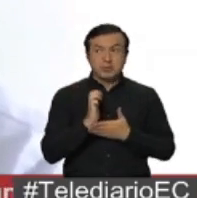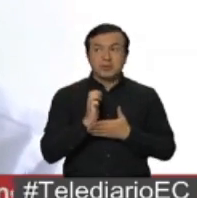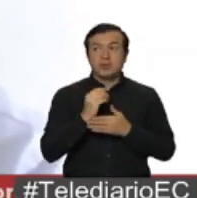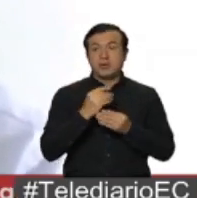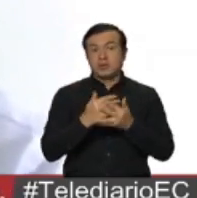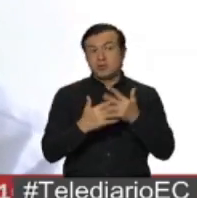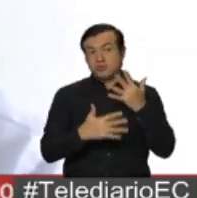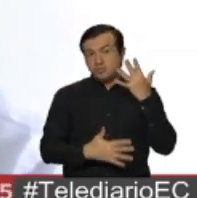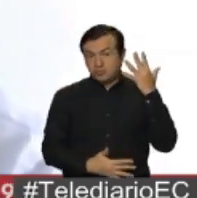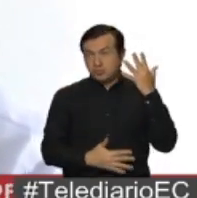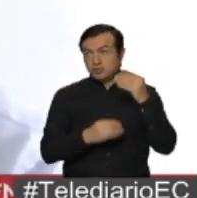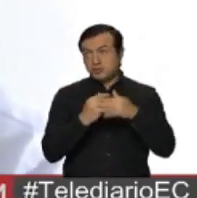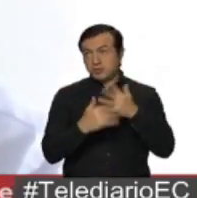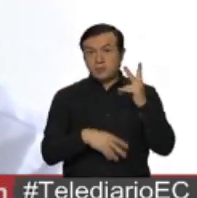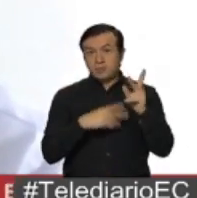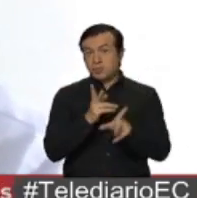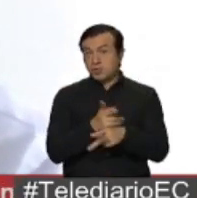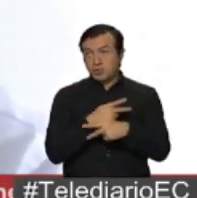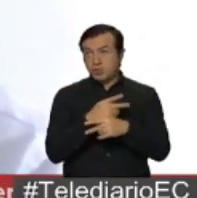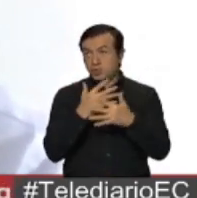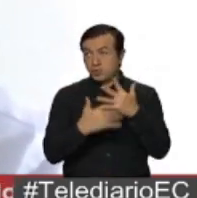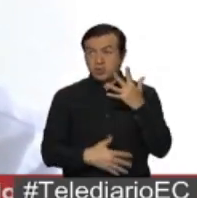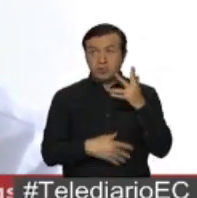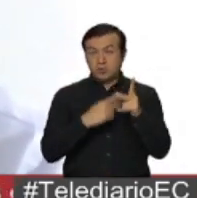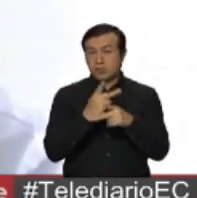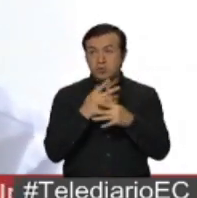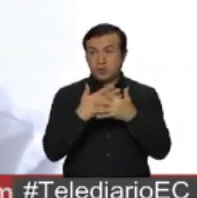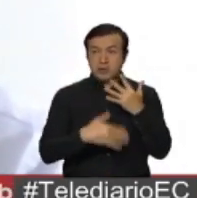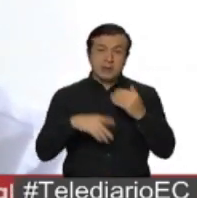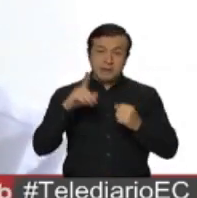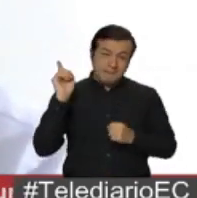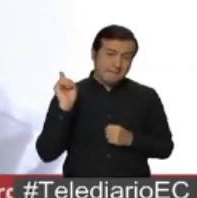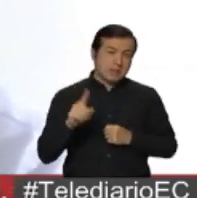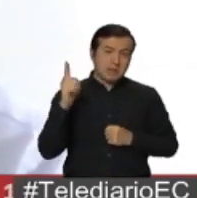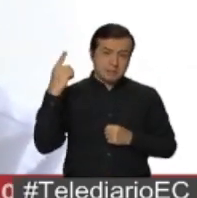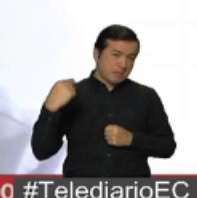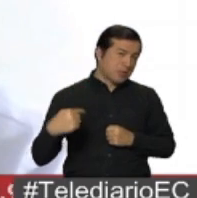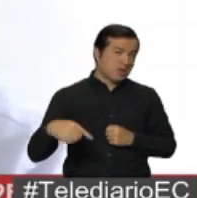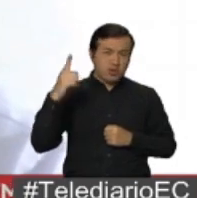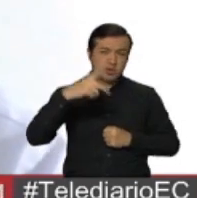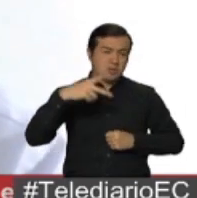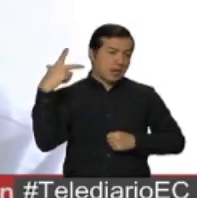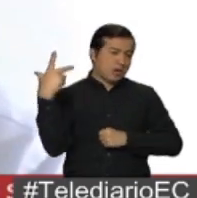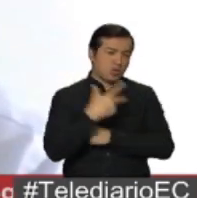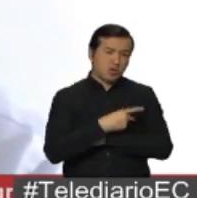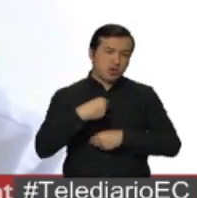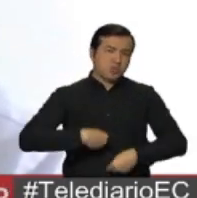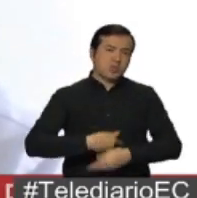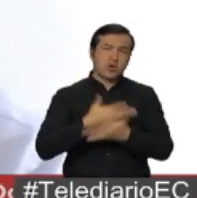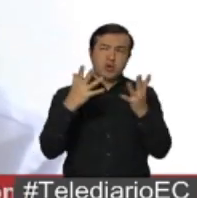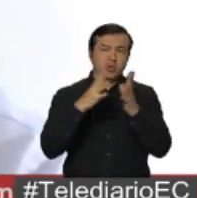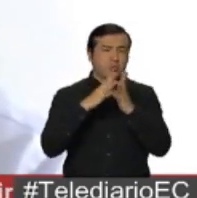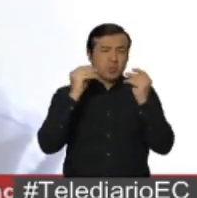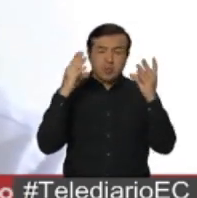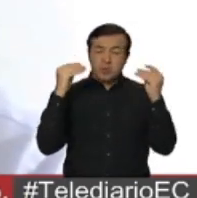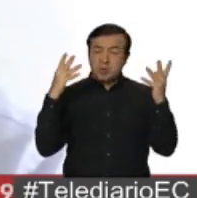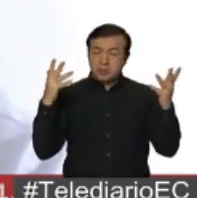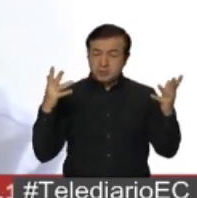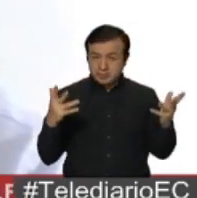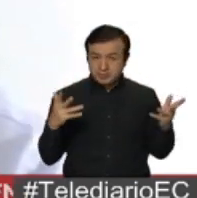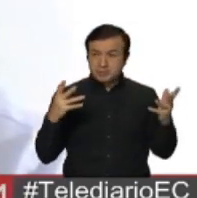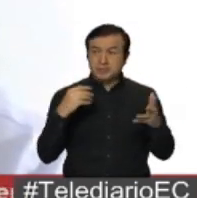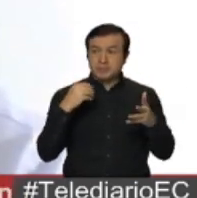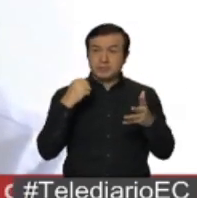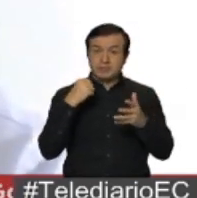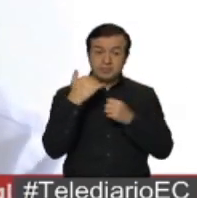lista larga que es la producción tendría que ser de miles de millones de vacunas de dosis y entonces el